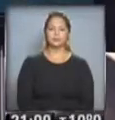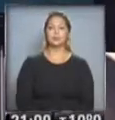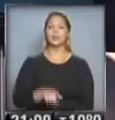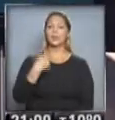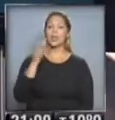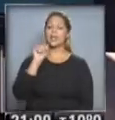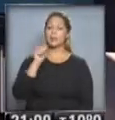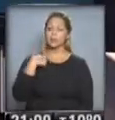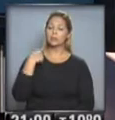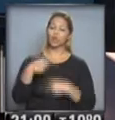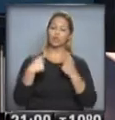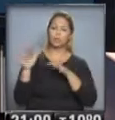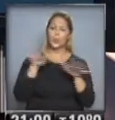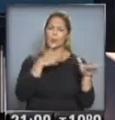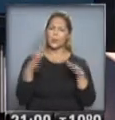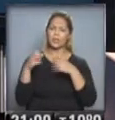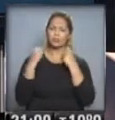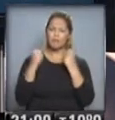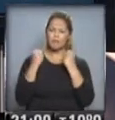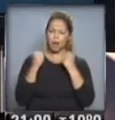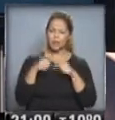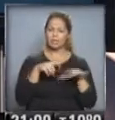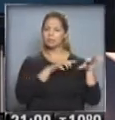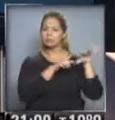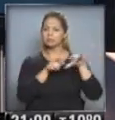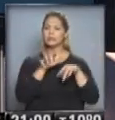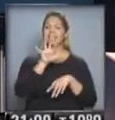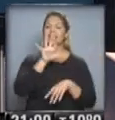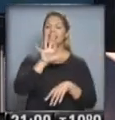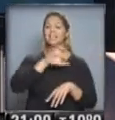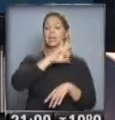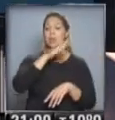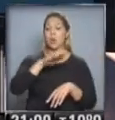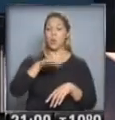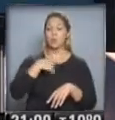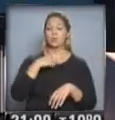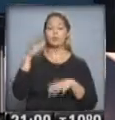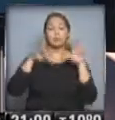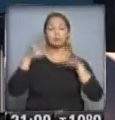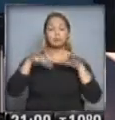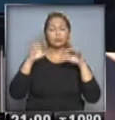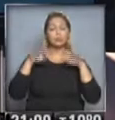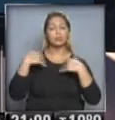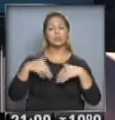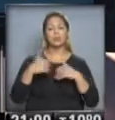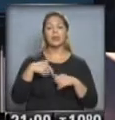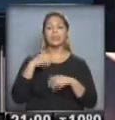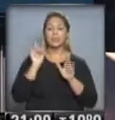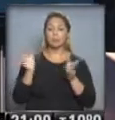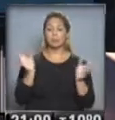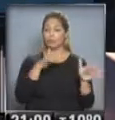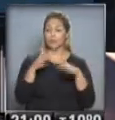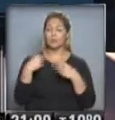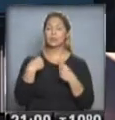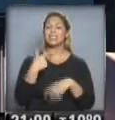mañana martes continuará soplando viento muy fuerte del sector oeste en todo el centro y sur patagónico. Precipitaciones en forma intermitente y además muy ventoso con